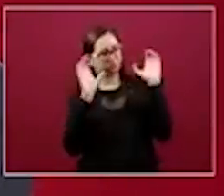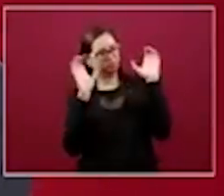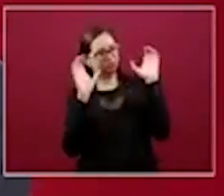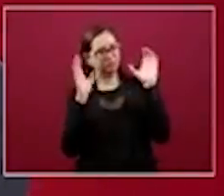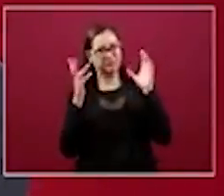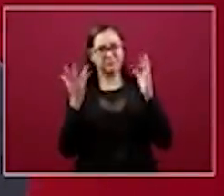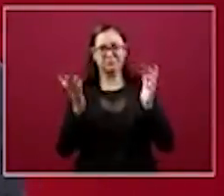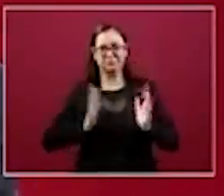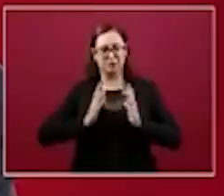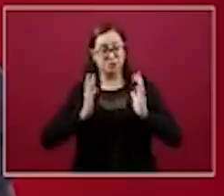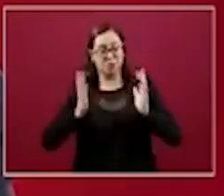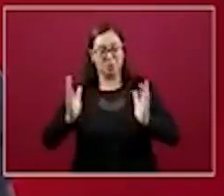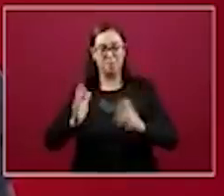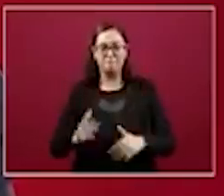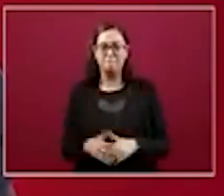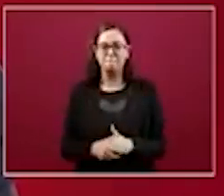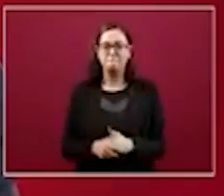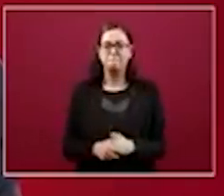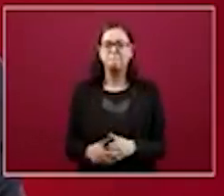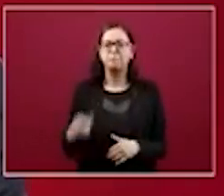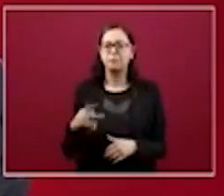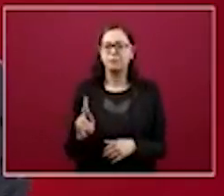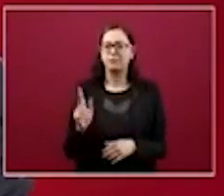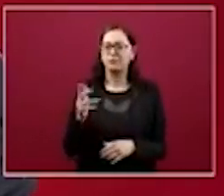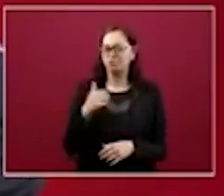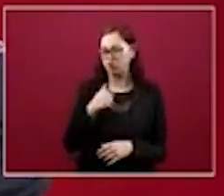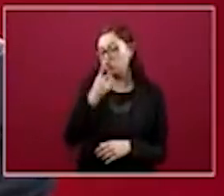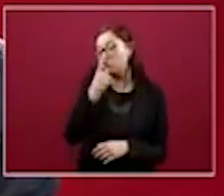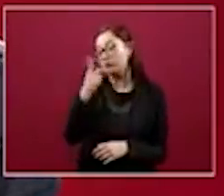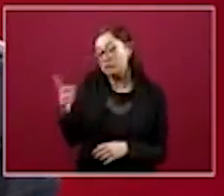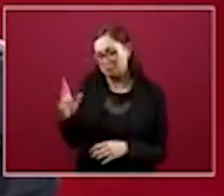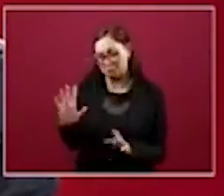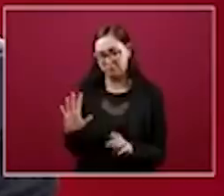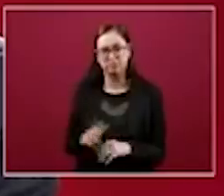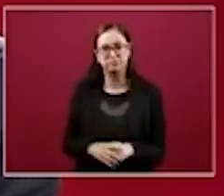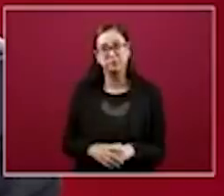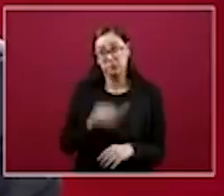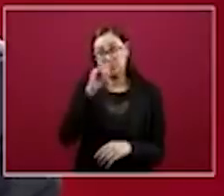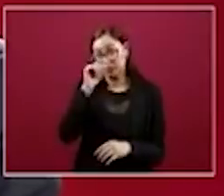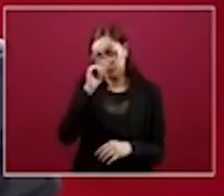sorprendido, pero le comenté, le digo, mira, no es para presumir,